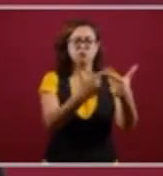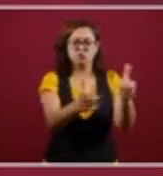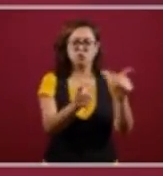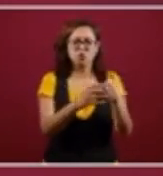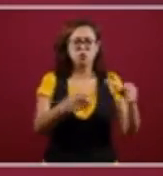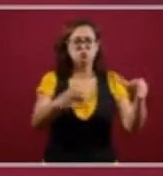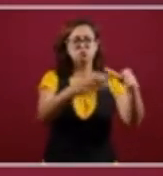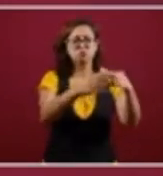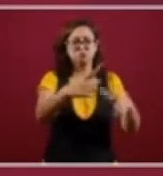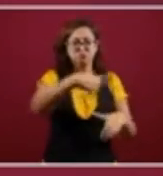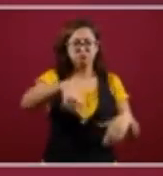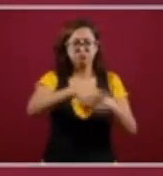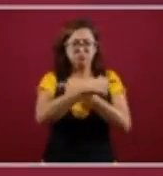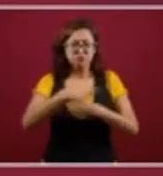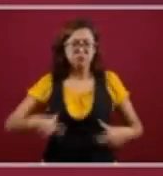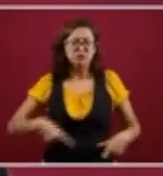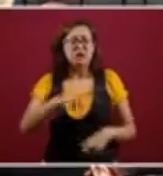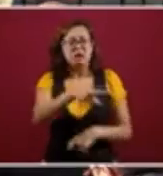como adversarios,